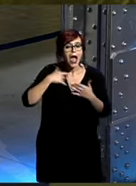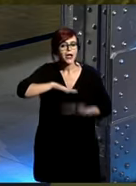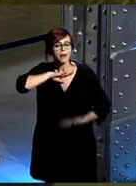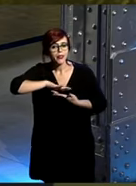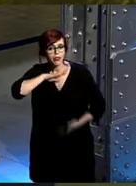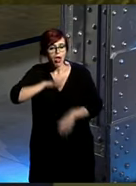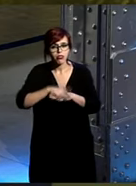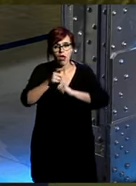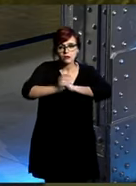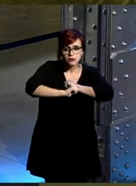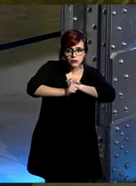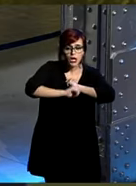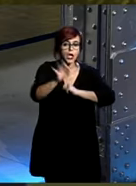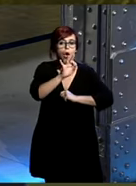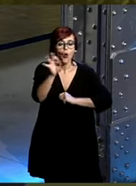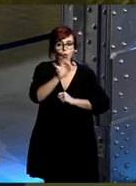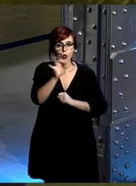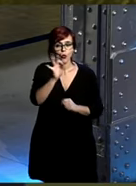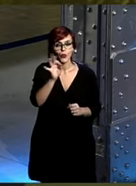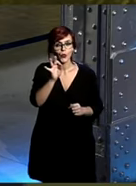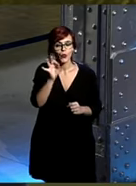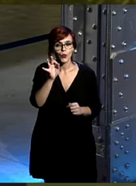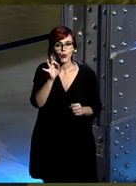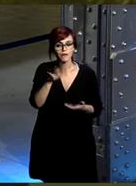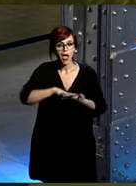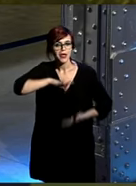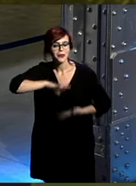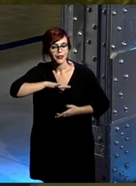tipo, capacidades más estratégicas y capacidades más